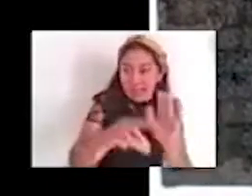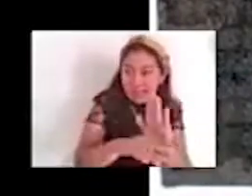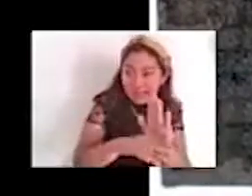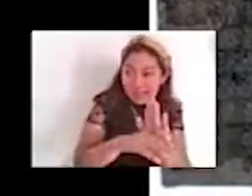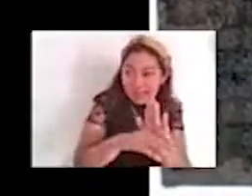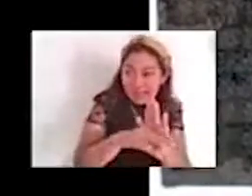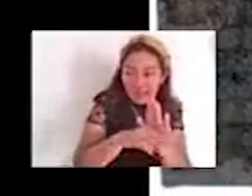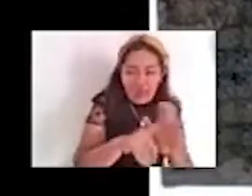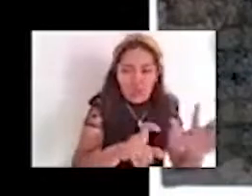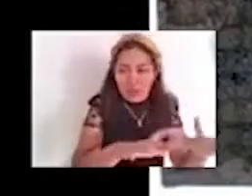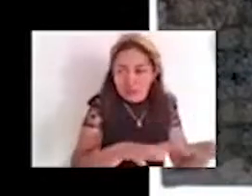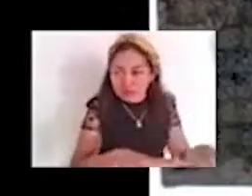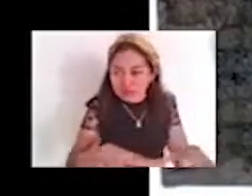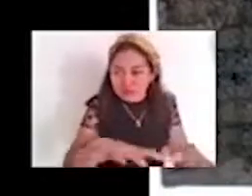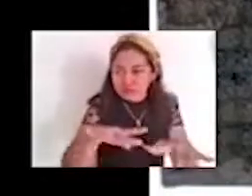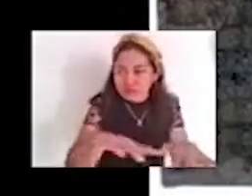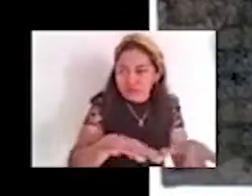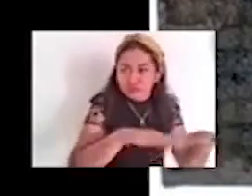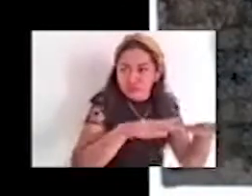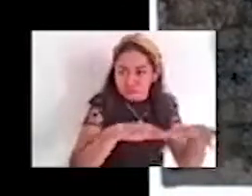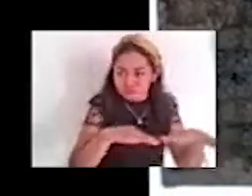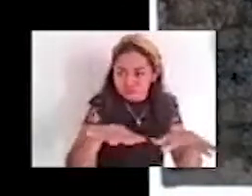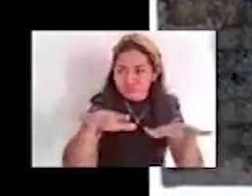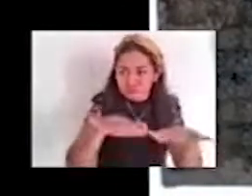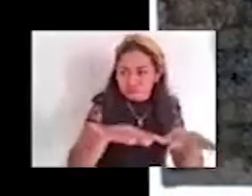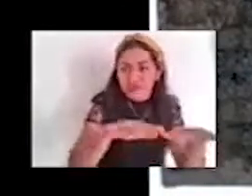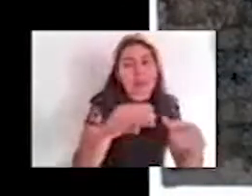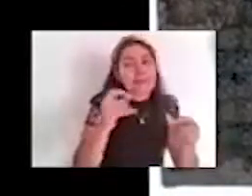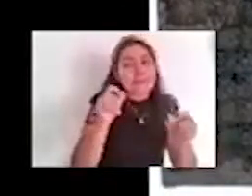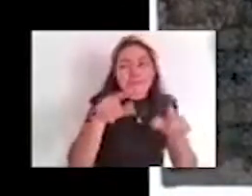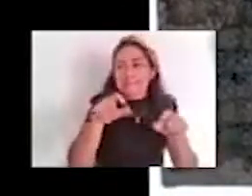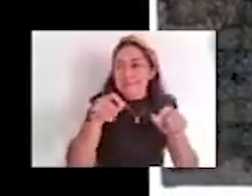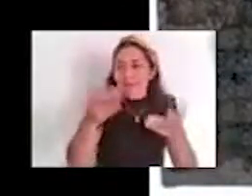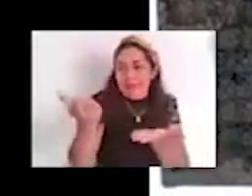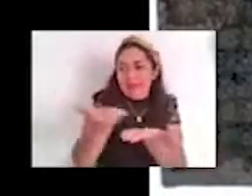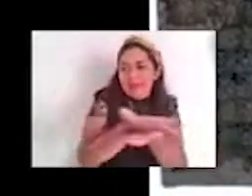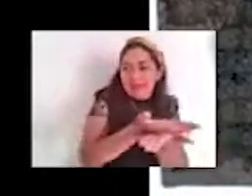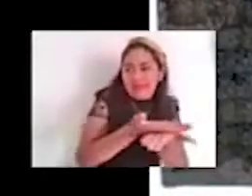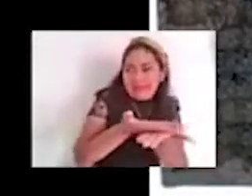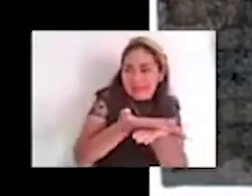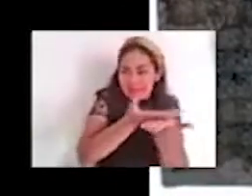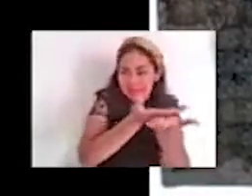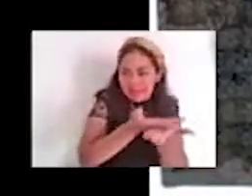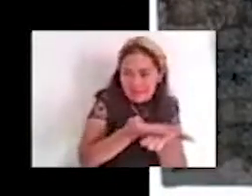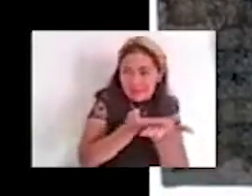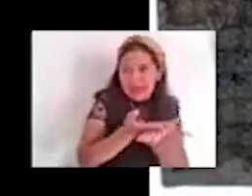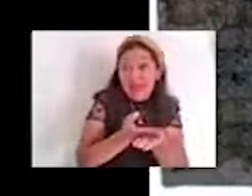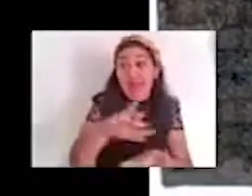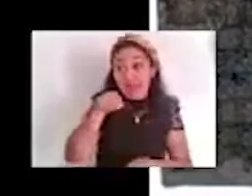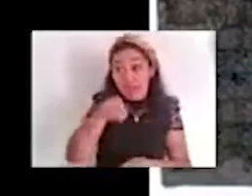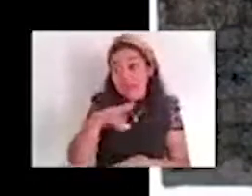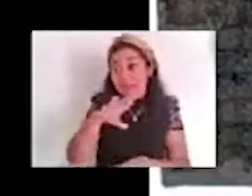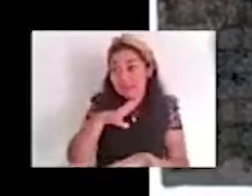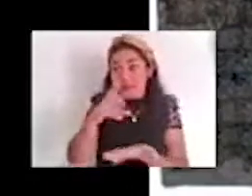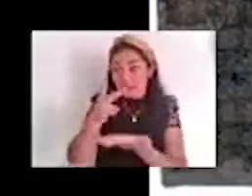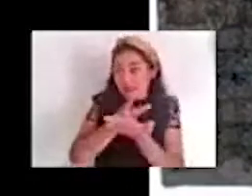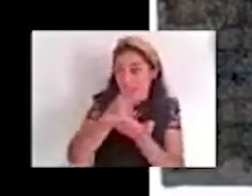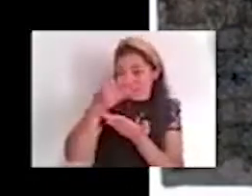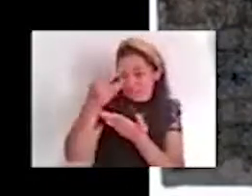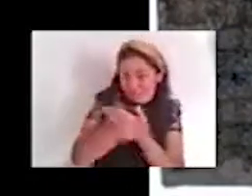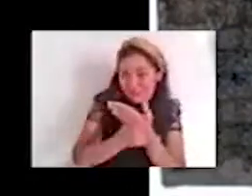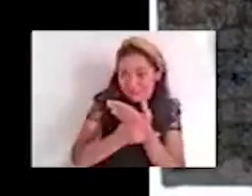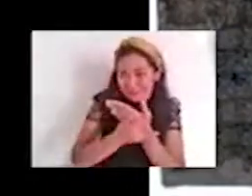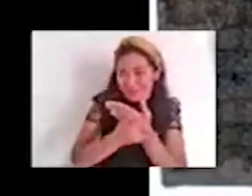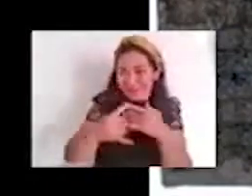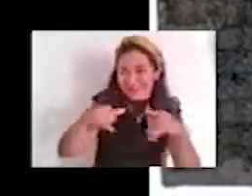superficie del agua con este sistema de chinampas. Parece ser un proyecto, este llamado plano de